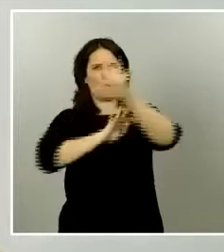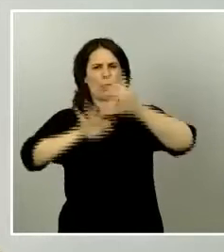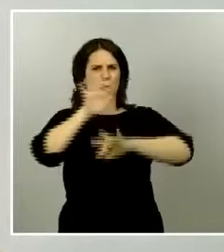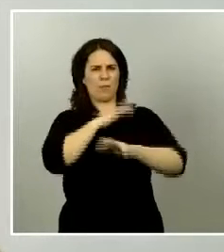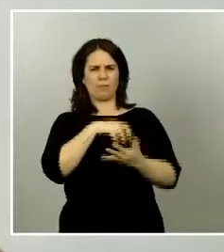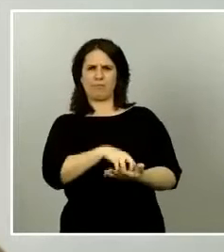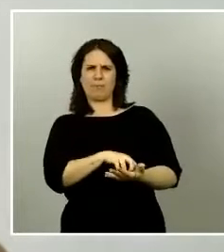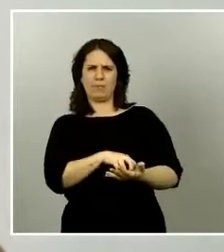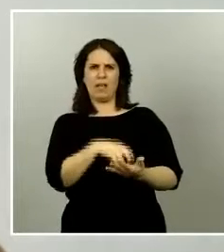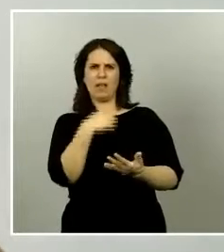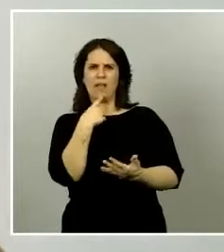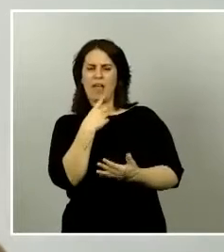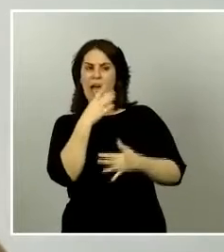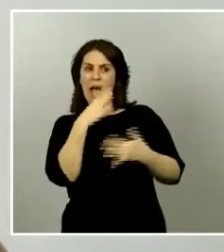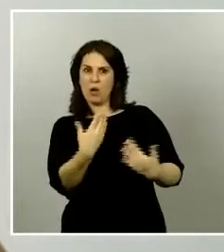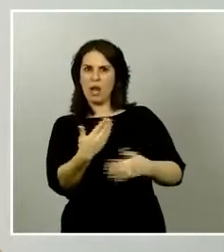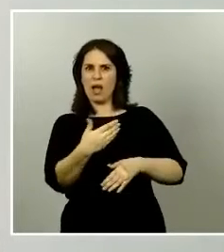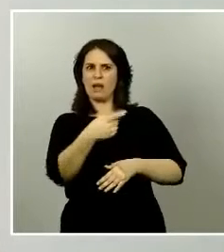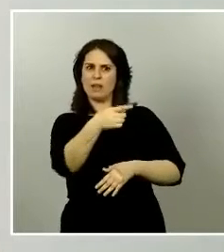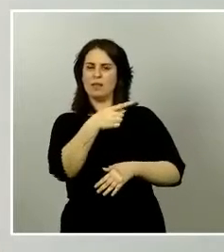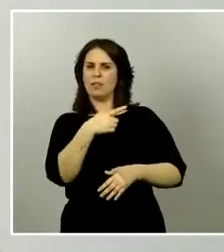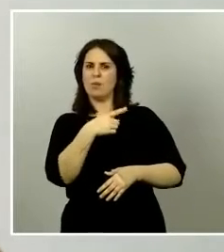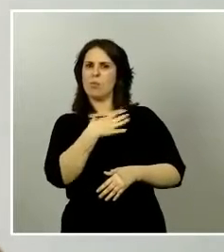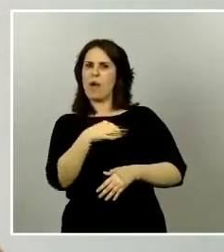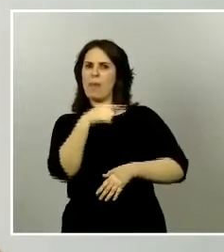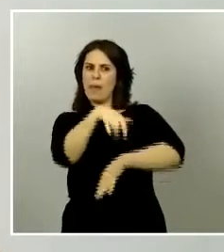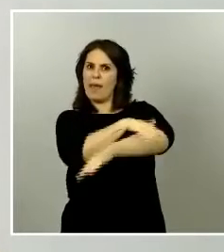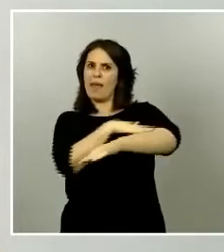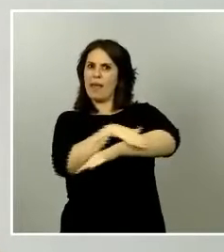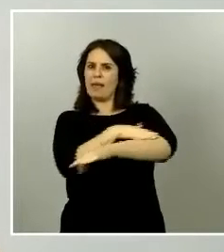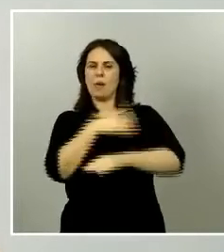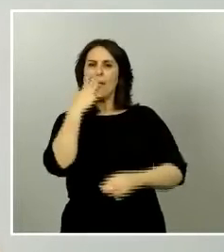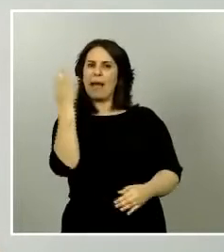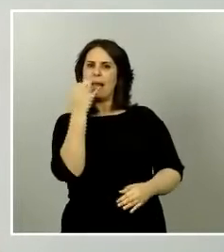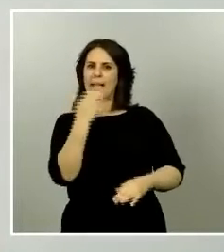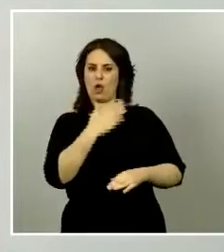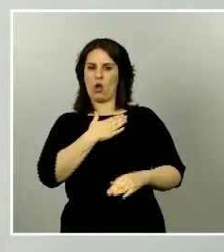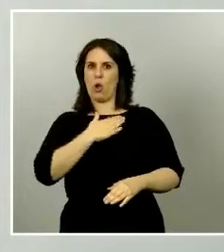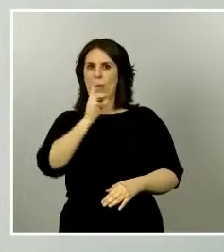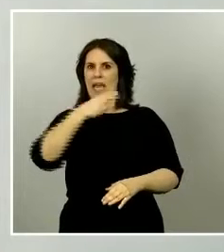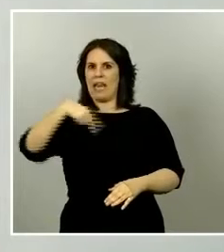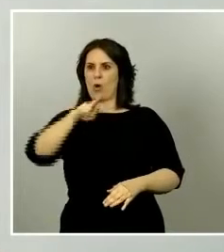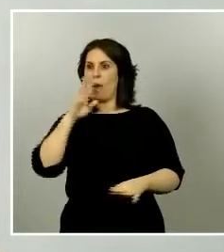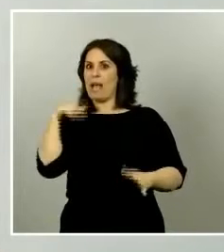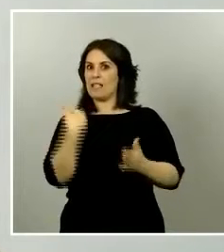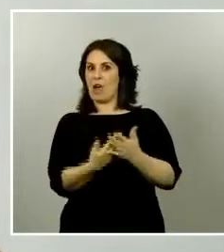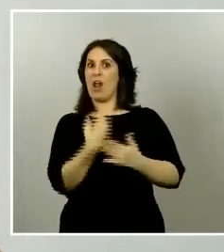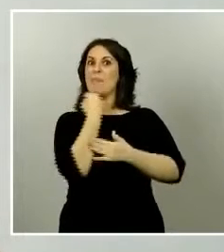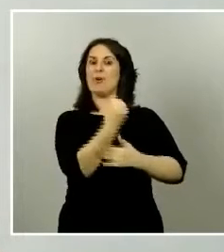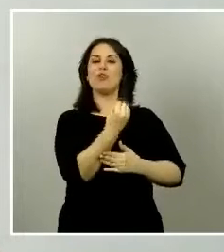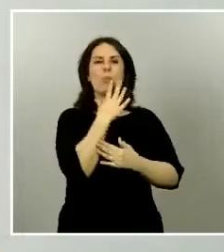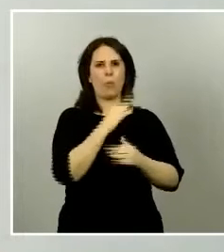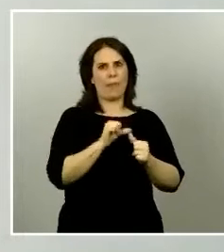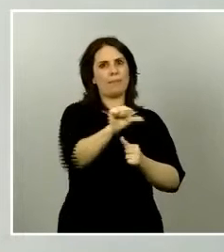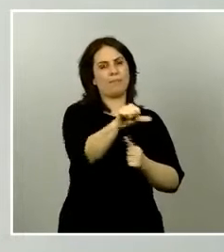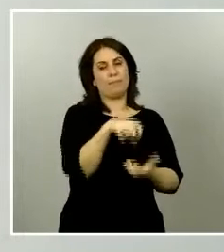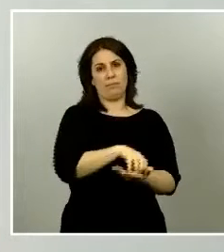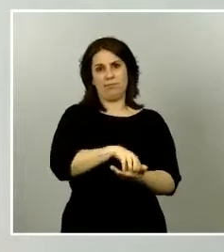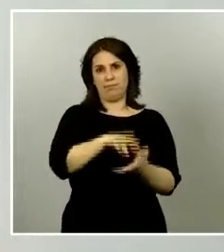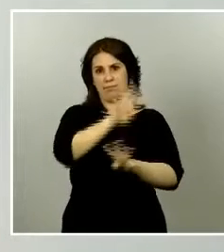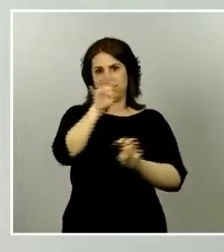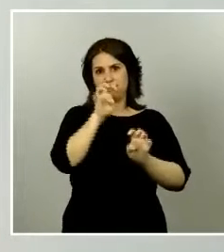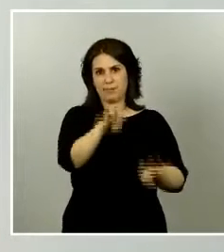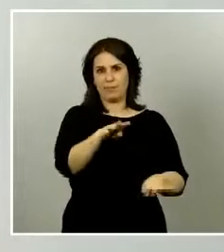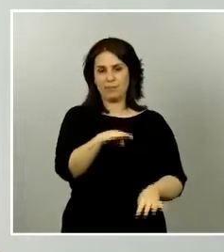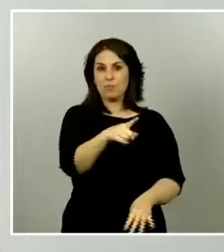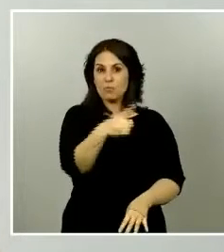reforma laboral con EH Bildu y dice que con estos movimientos el Ejecutivo pues, podría estar perdiendo o poniendo en peligro el apoyo que el PNV